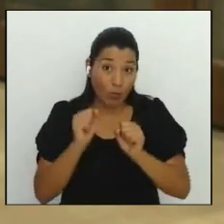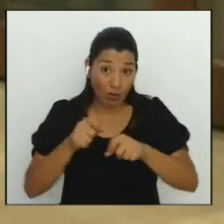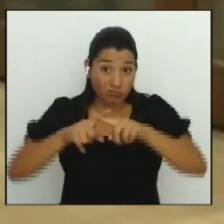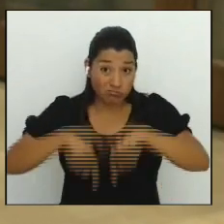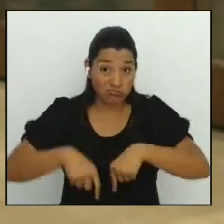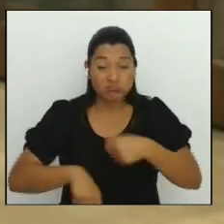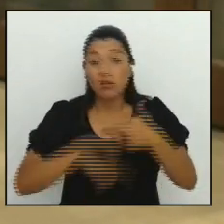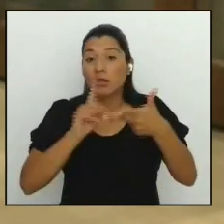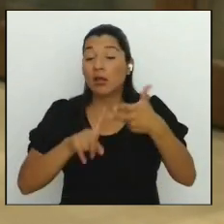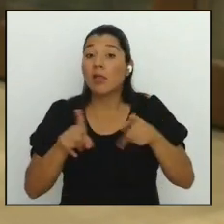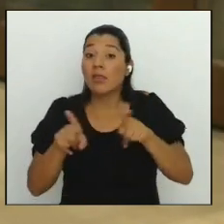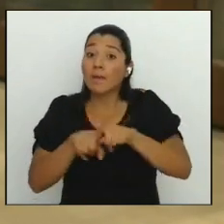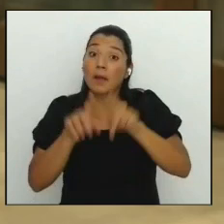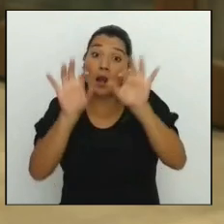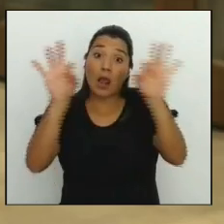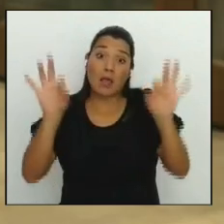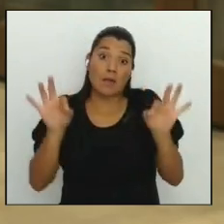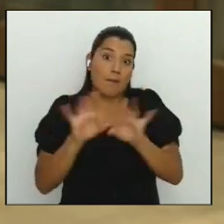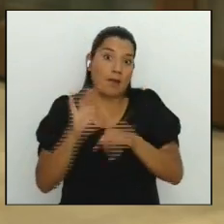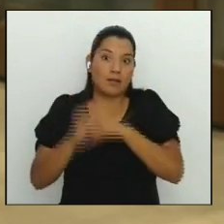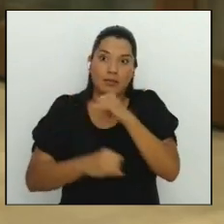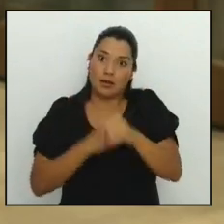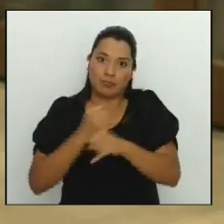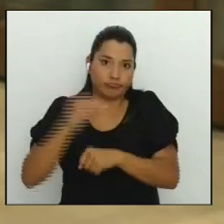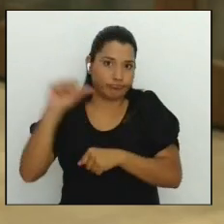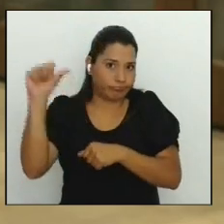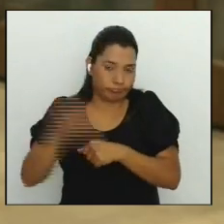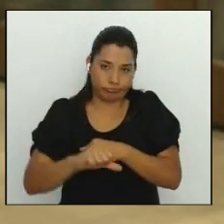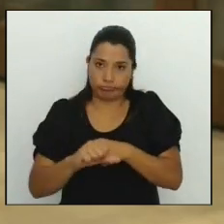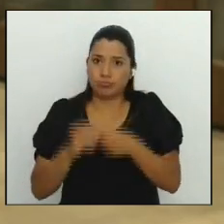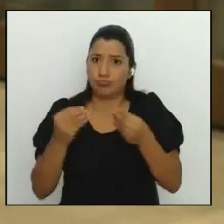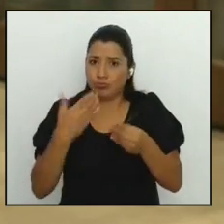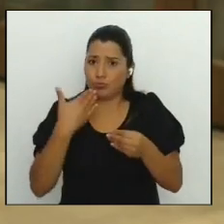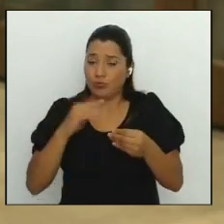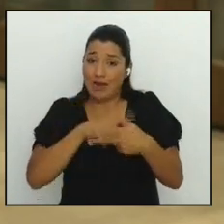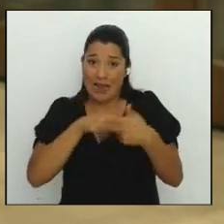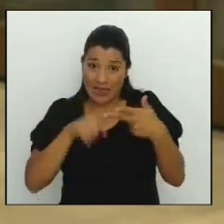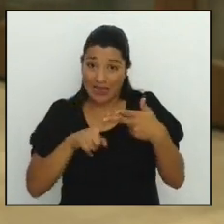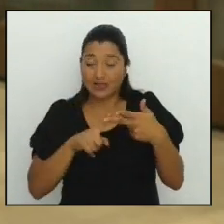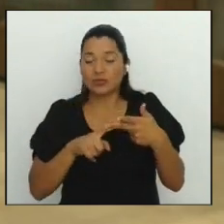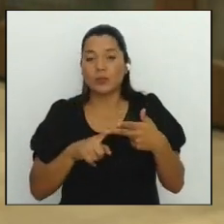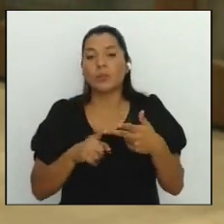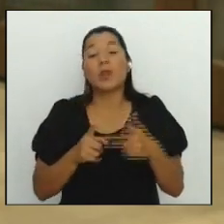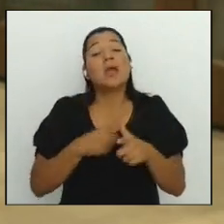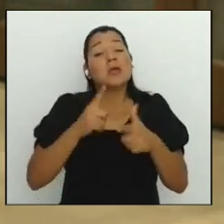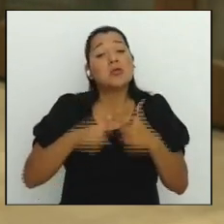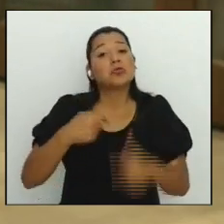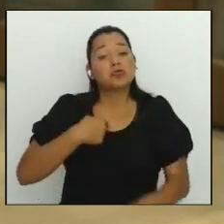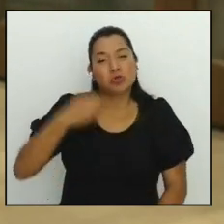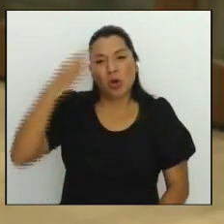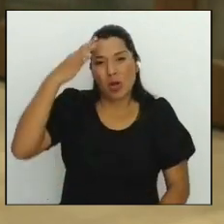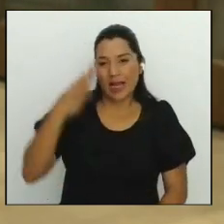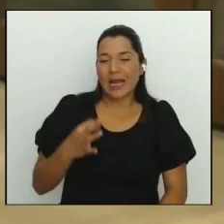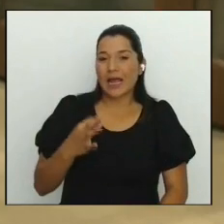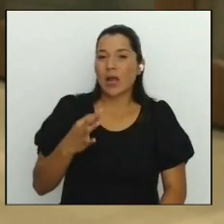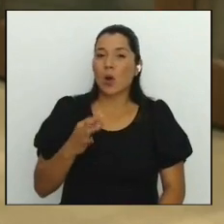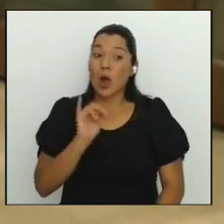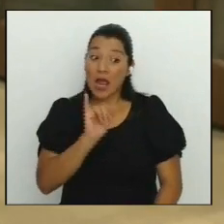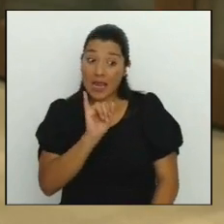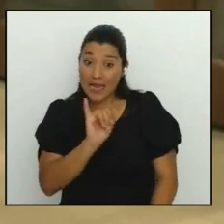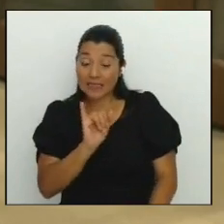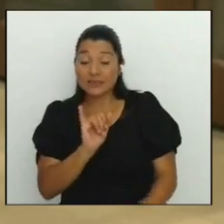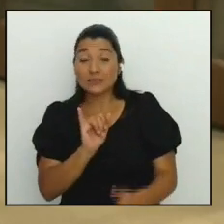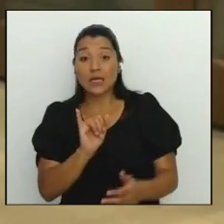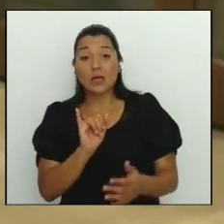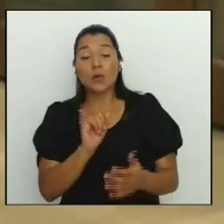hubiéramos tenido a nivel internacional que hubiera sido muy dañino. Entonces yo creo que esto pues es una muy buena noticia, que